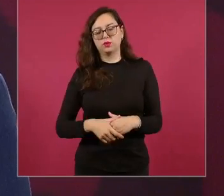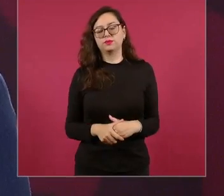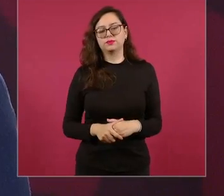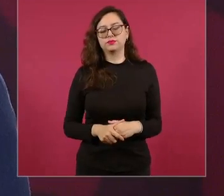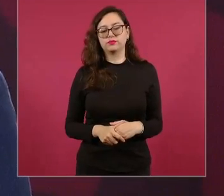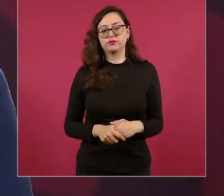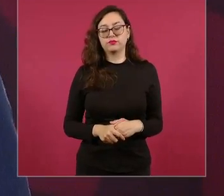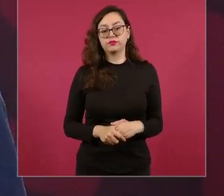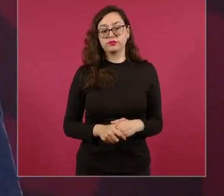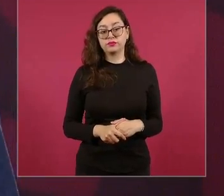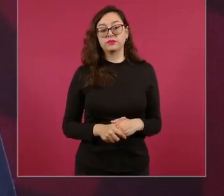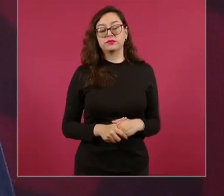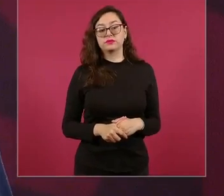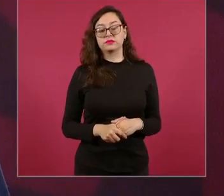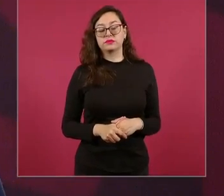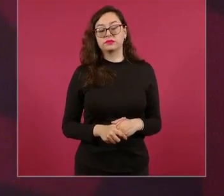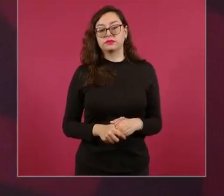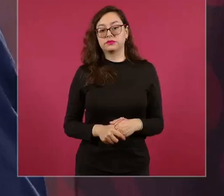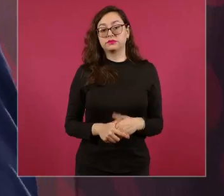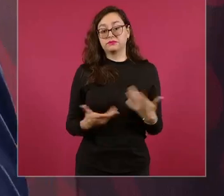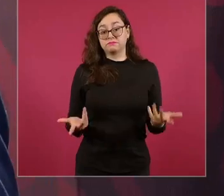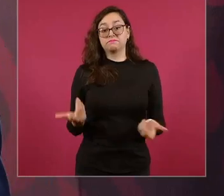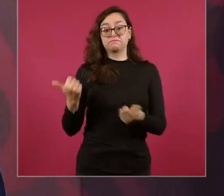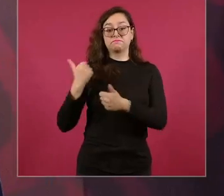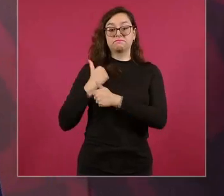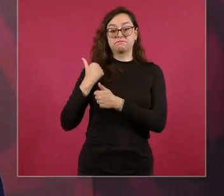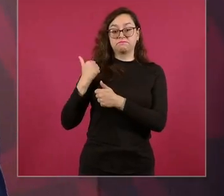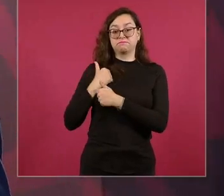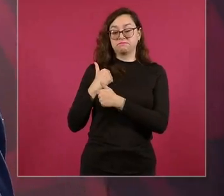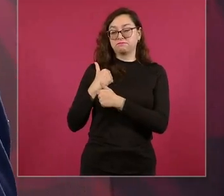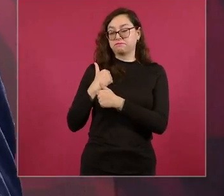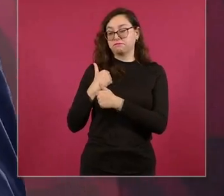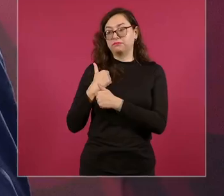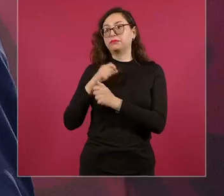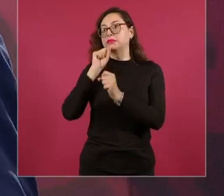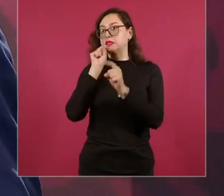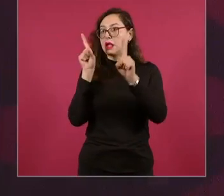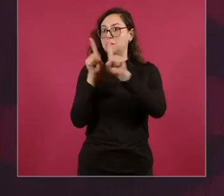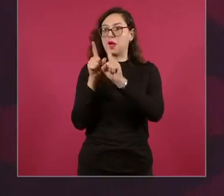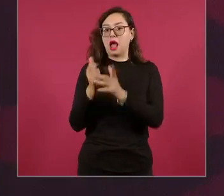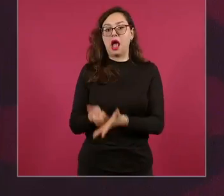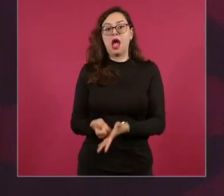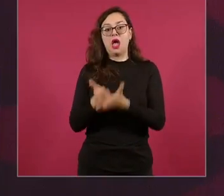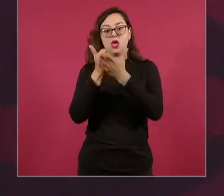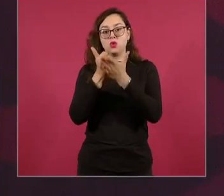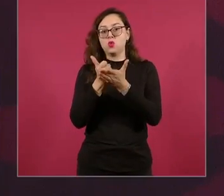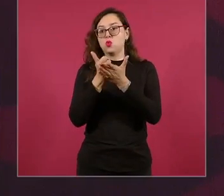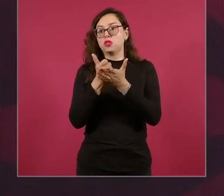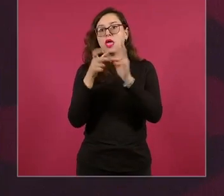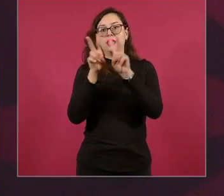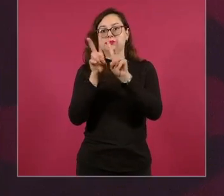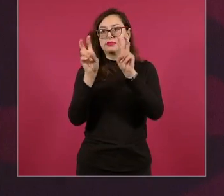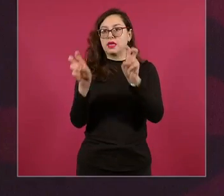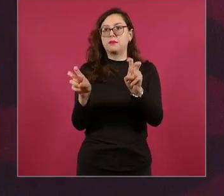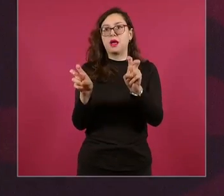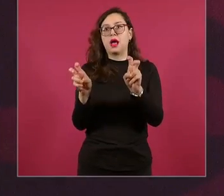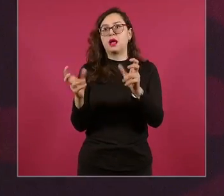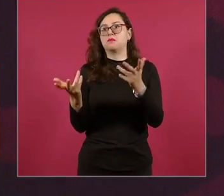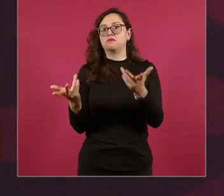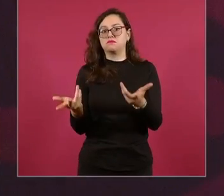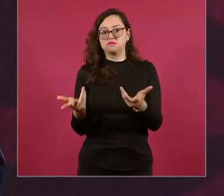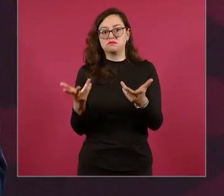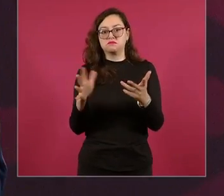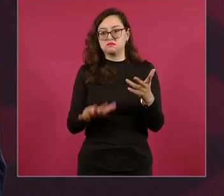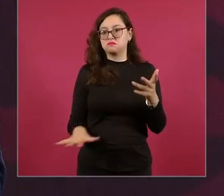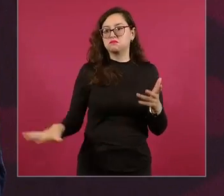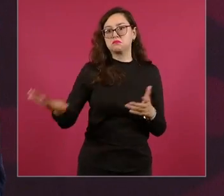las Fuerzas Armadas nos ayudan mucho en todo lo relacionado con la atención